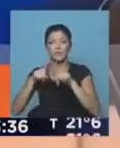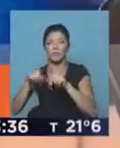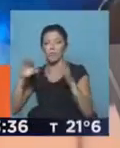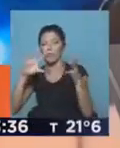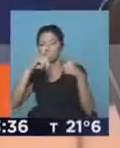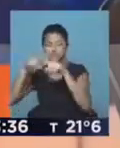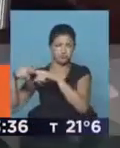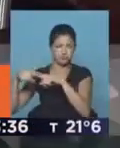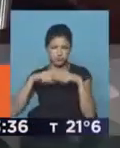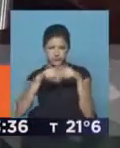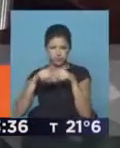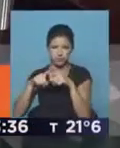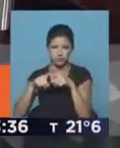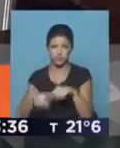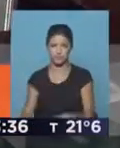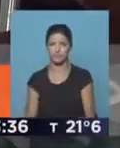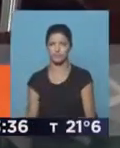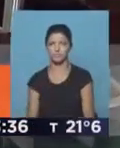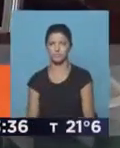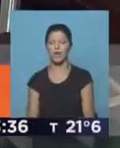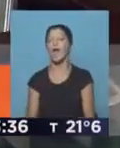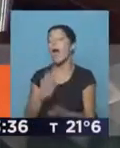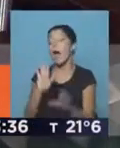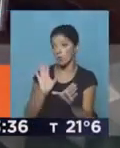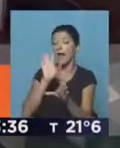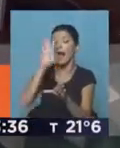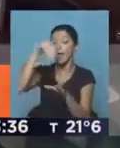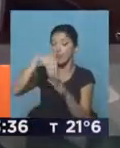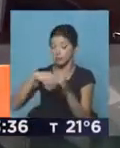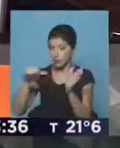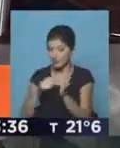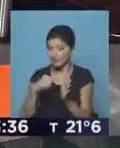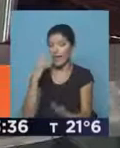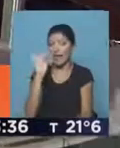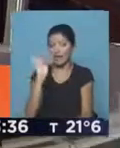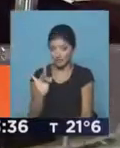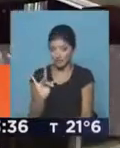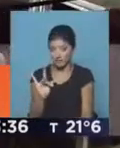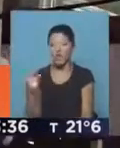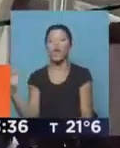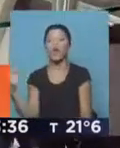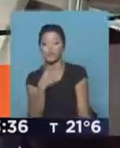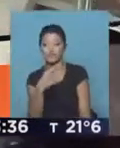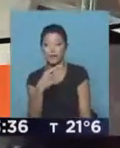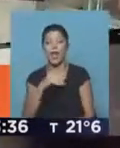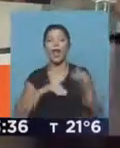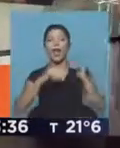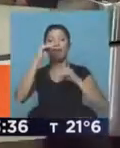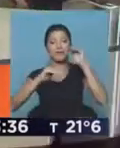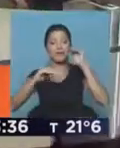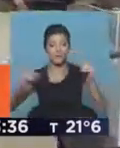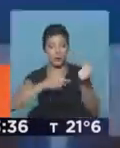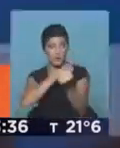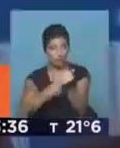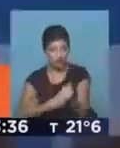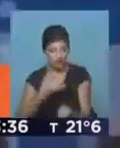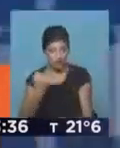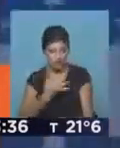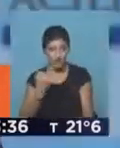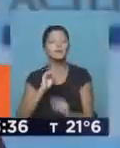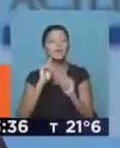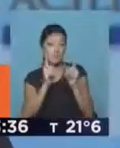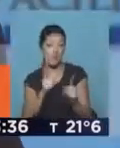Ahora, ¿no? internamente es complicado porque, digamos, va en contra de la idea del equilibrio de poderes, ¿no? Y el factor